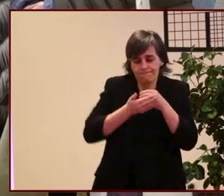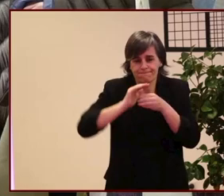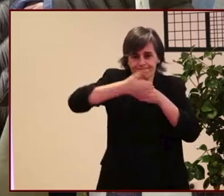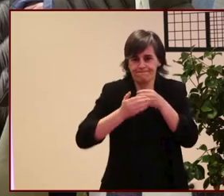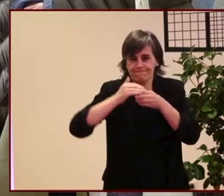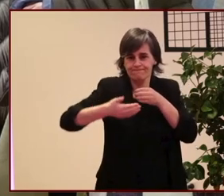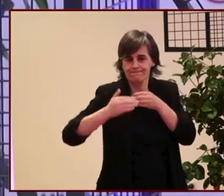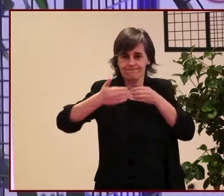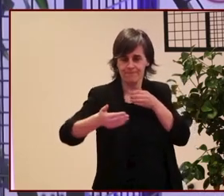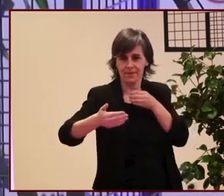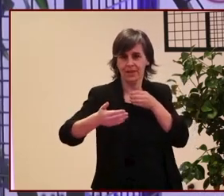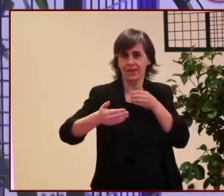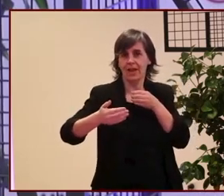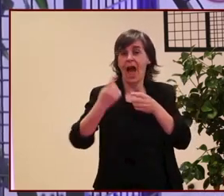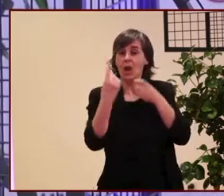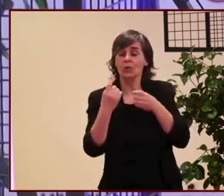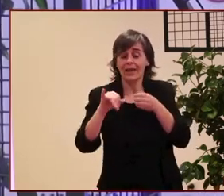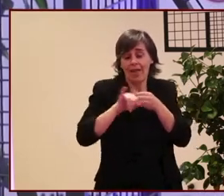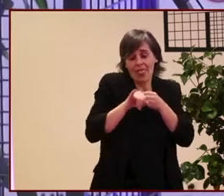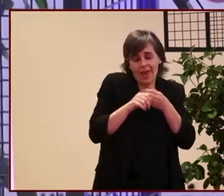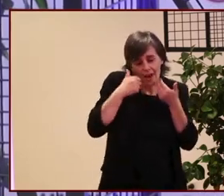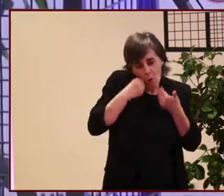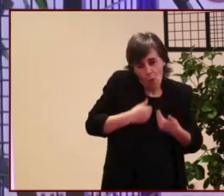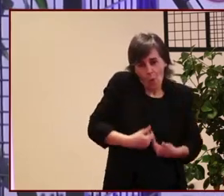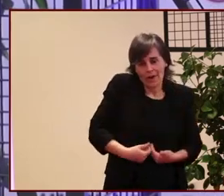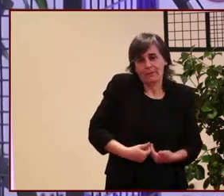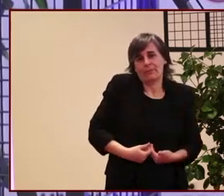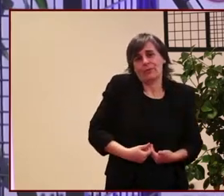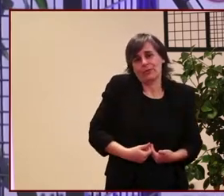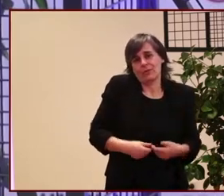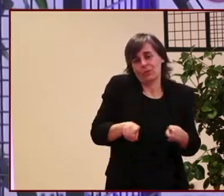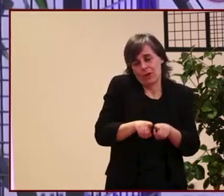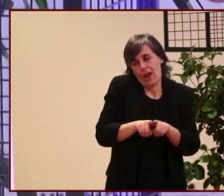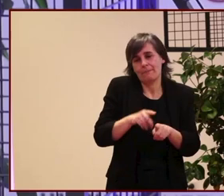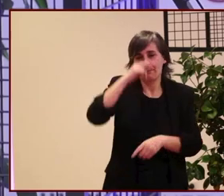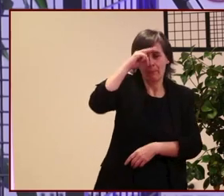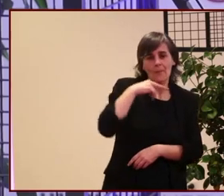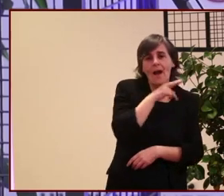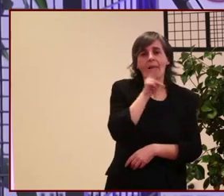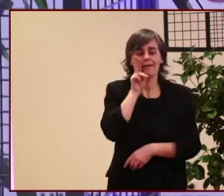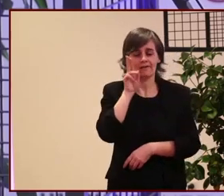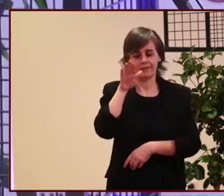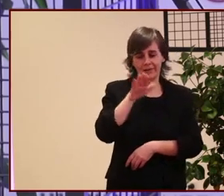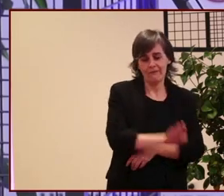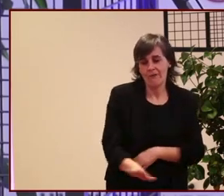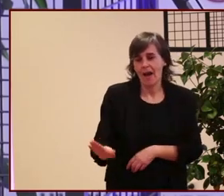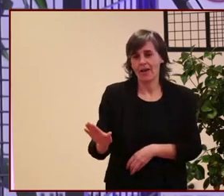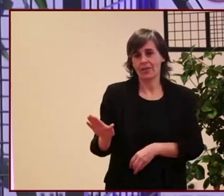hay cosas que tocan al cuerpo que tienen que ver con las figuras paterna y materna niñez cuerpo